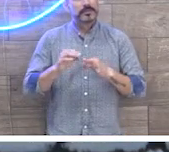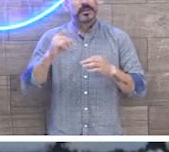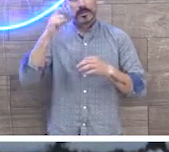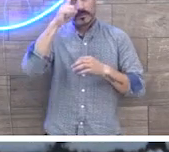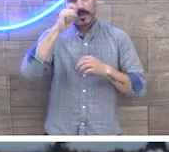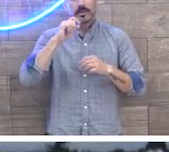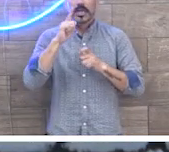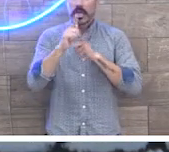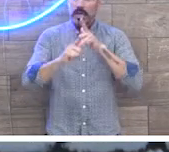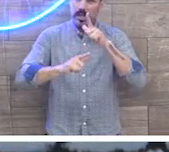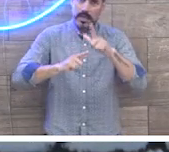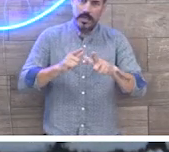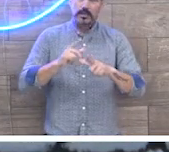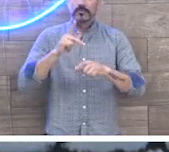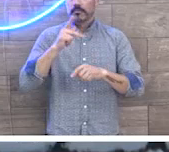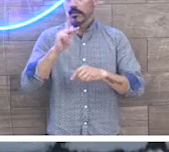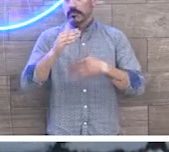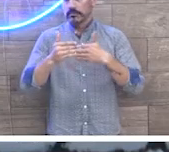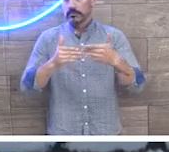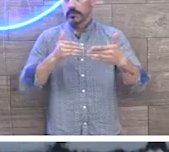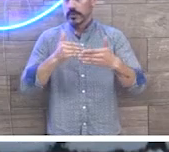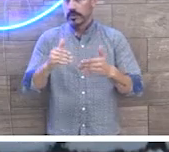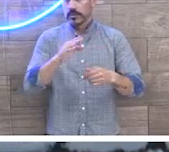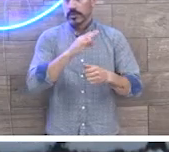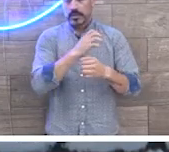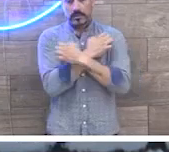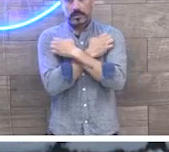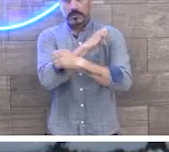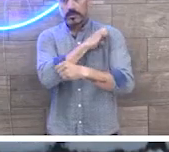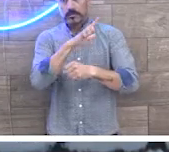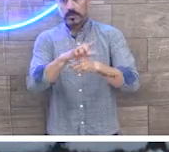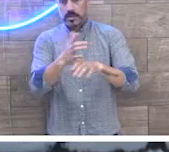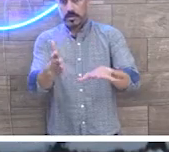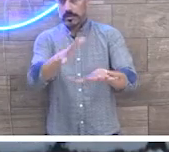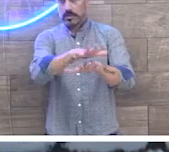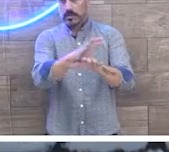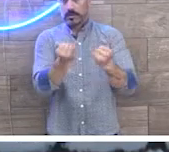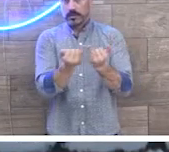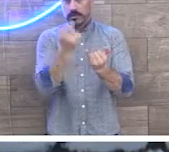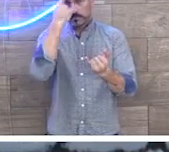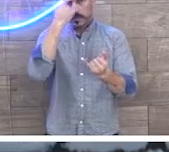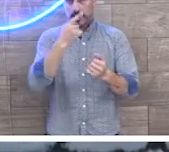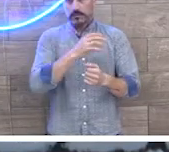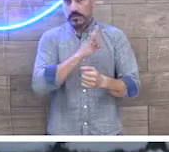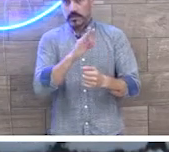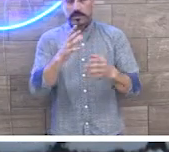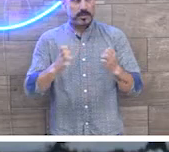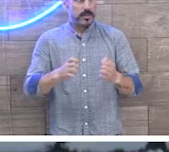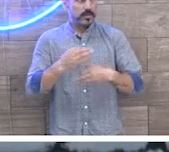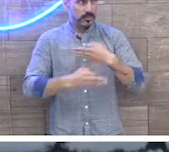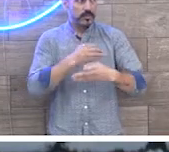ha cambiado el concepto también de modelos de educación especial a educación inclusiva, a poder estar en todos los centros y